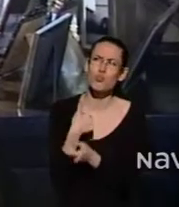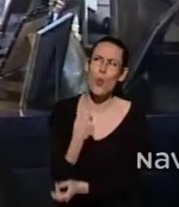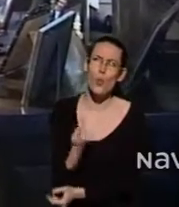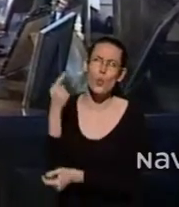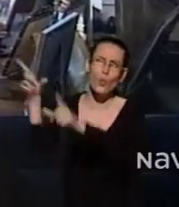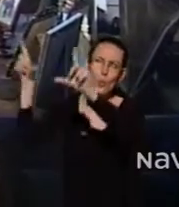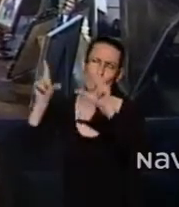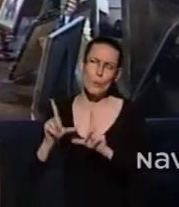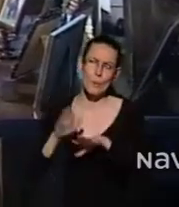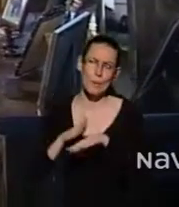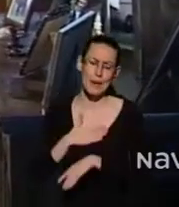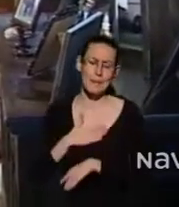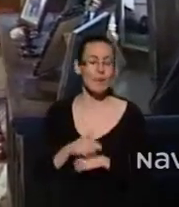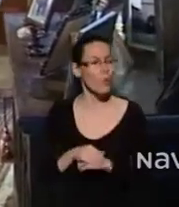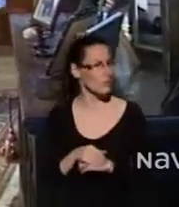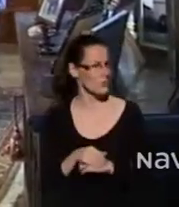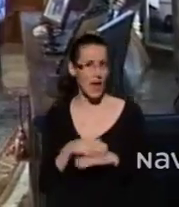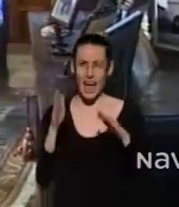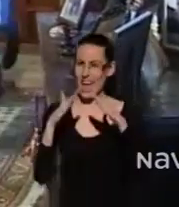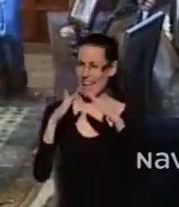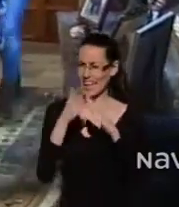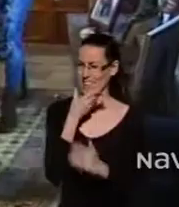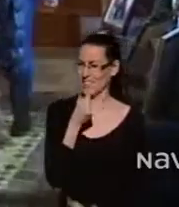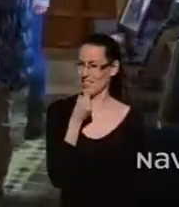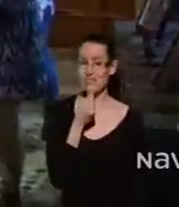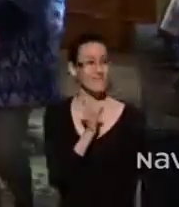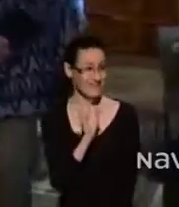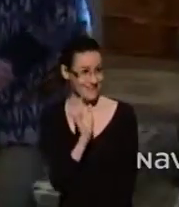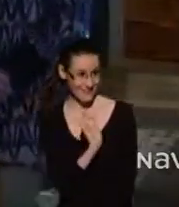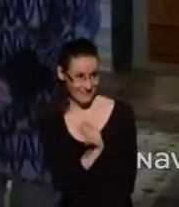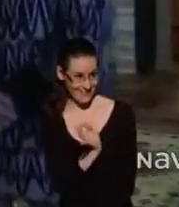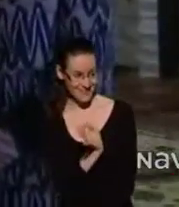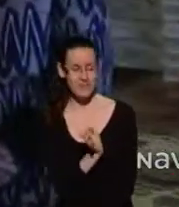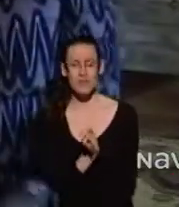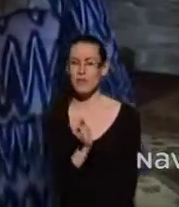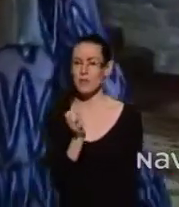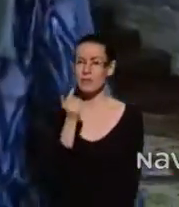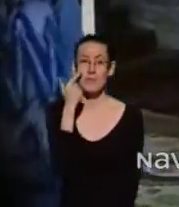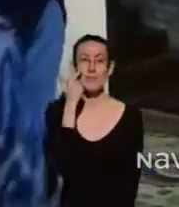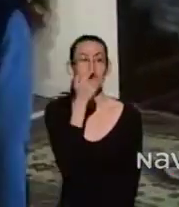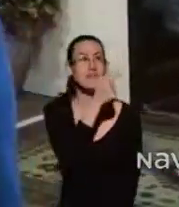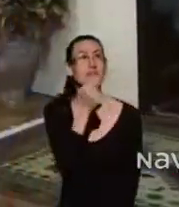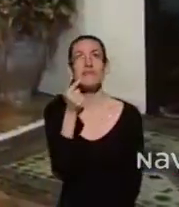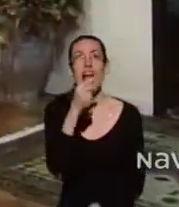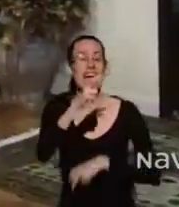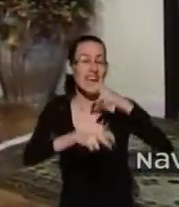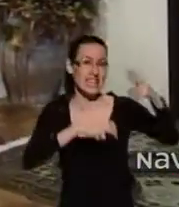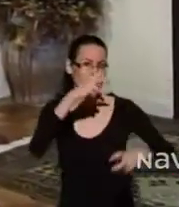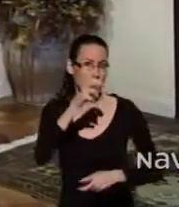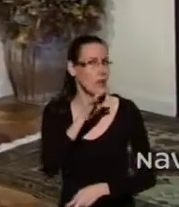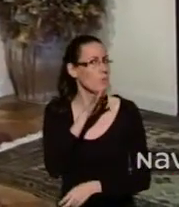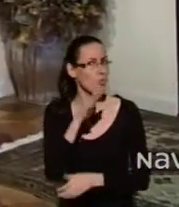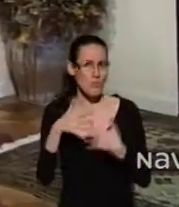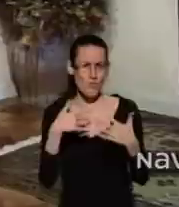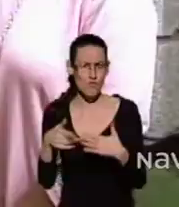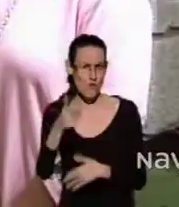Me parece muy bien. Bueno, vaya casa más bonita, ¿no, Ana? Sí, la verdad. Está restaurada. y bueno, pues por nosotras y con